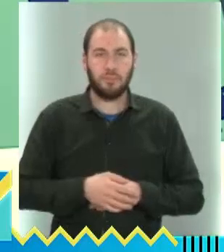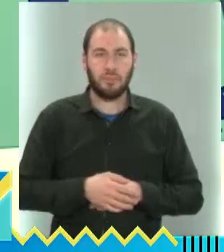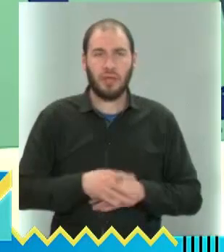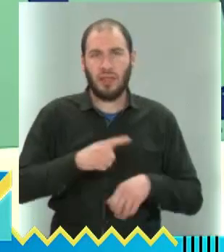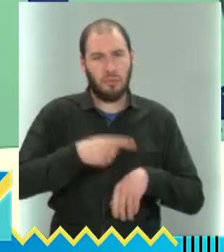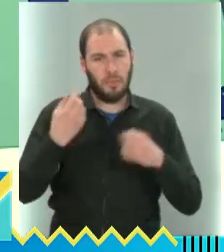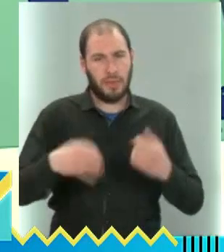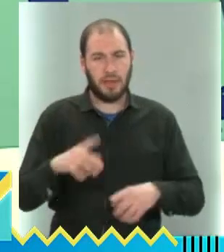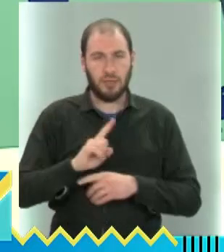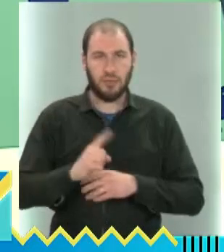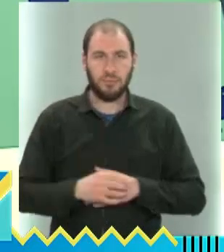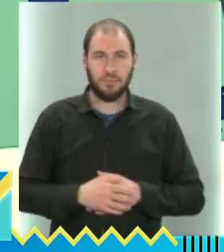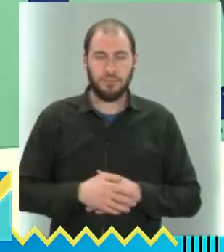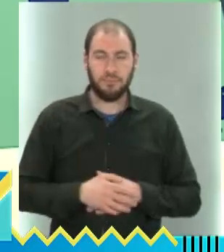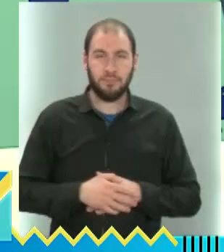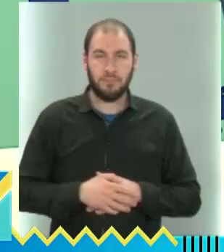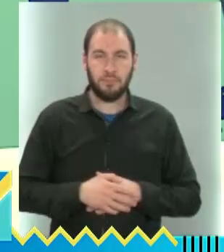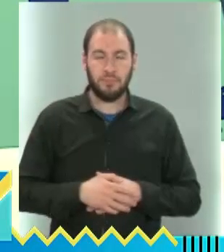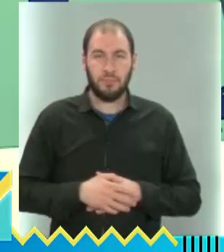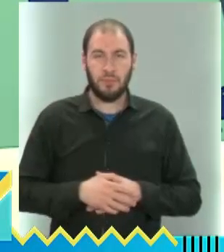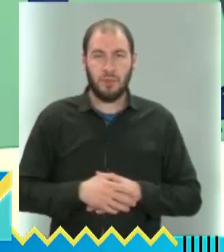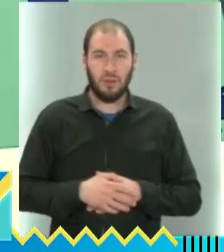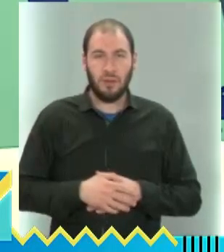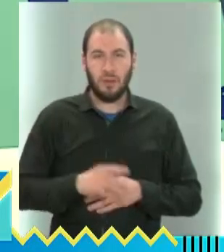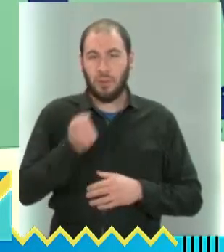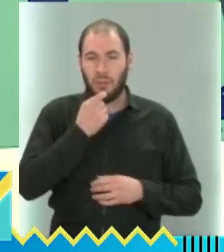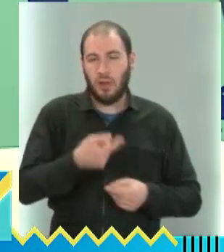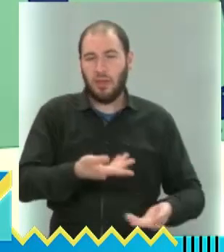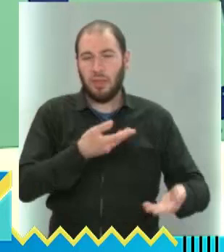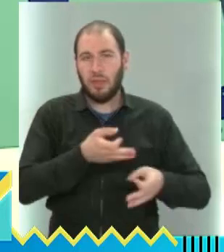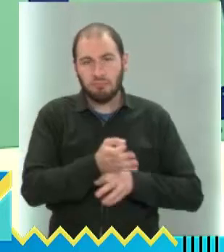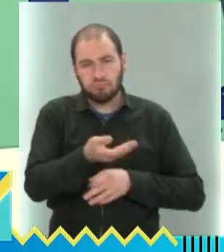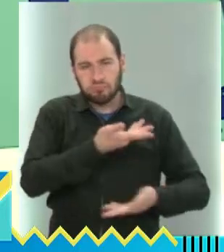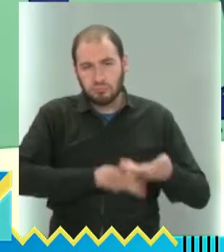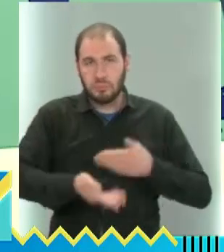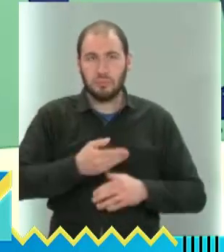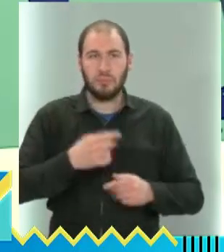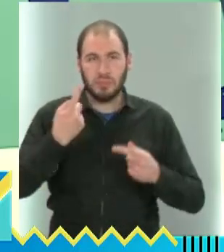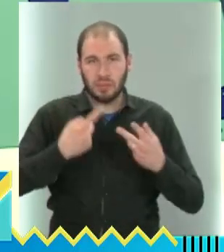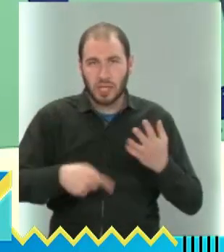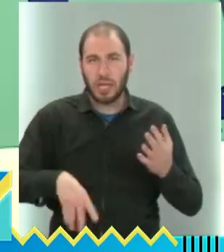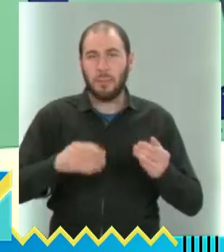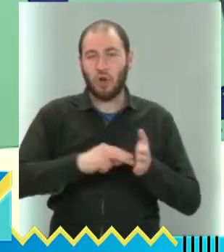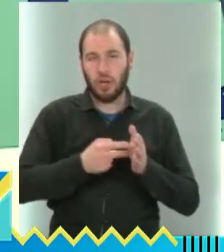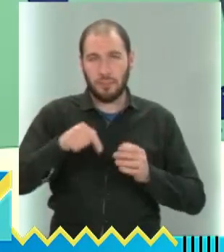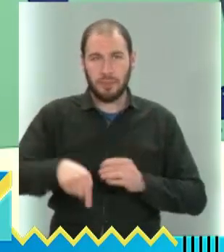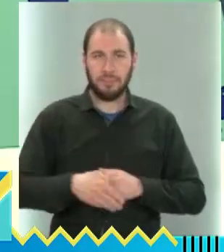tiempo perdido, claro. ¿Sí? Que haya algún tipo de devolución pedagógica de todo este